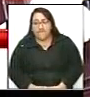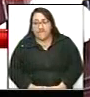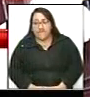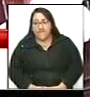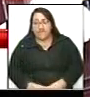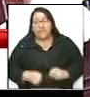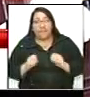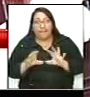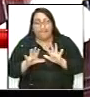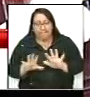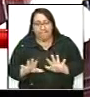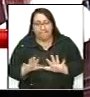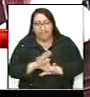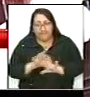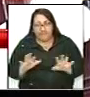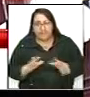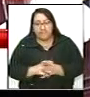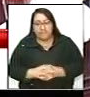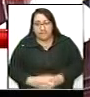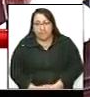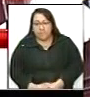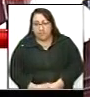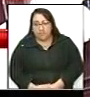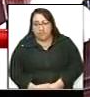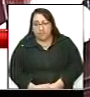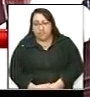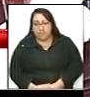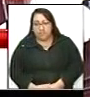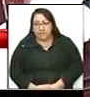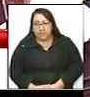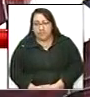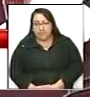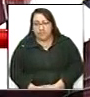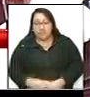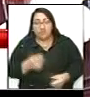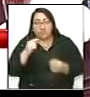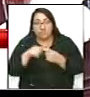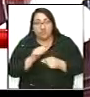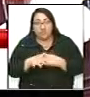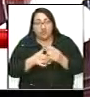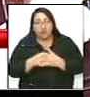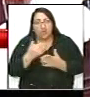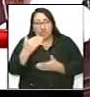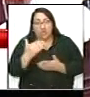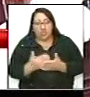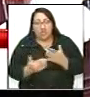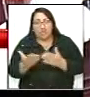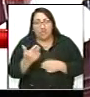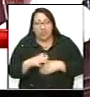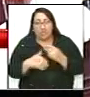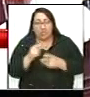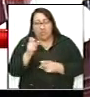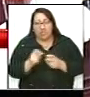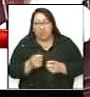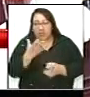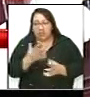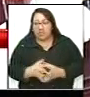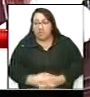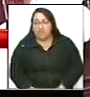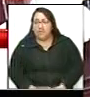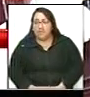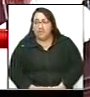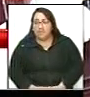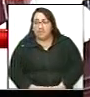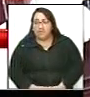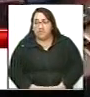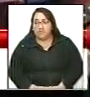ahí en esta disyuntiva en tener muy claro la objetividad o la subjetividad de los requisitos que se pidan para estas personalidades. Nada más. Gracias, presidenta.